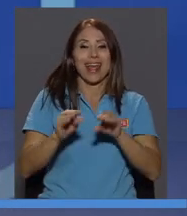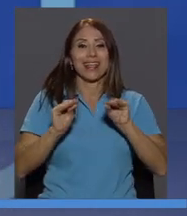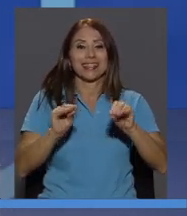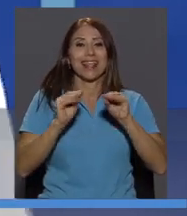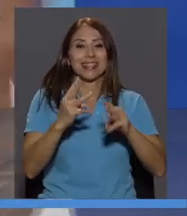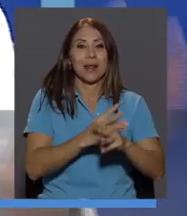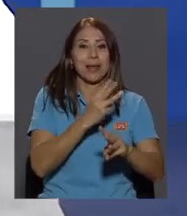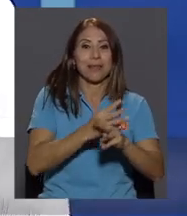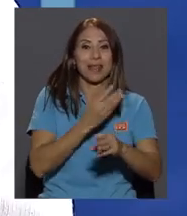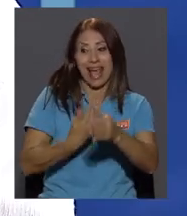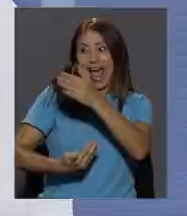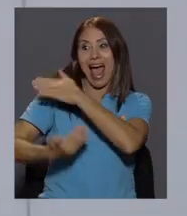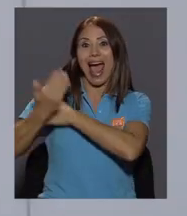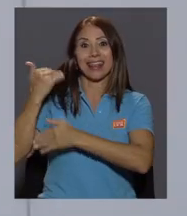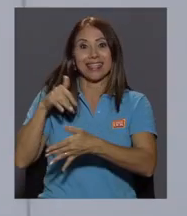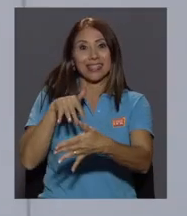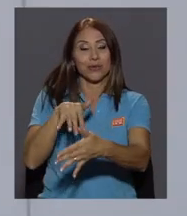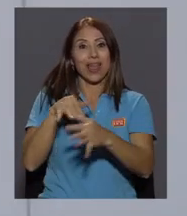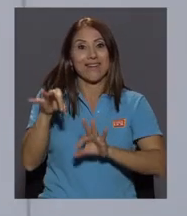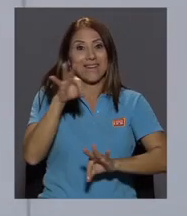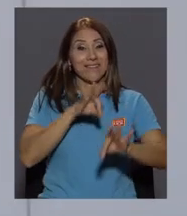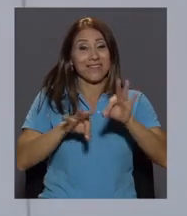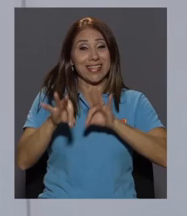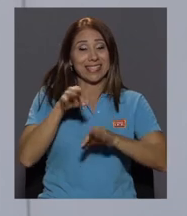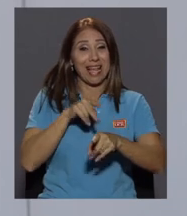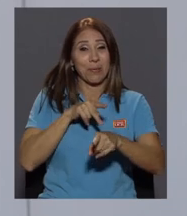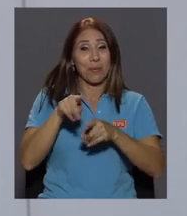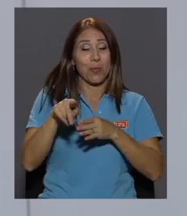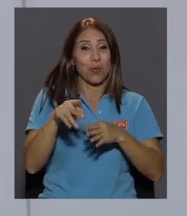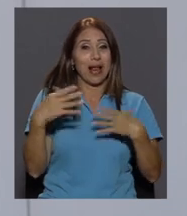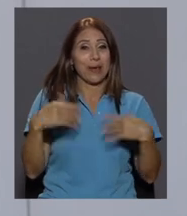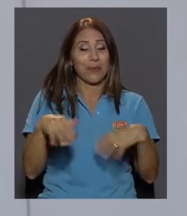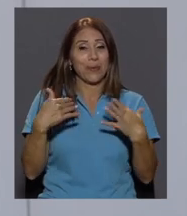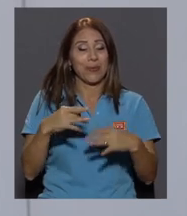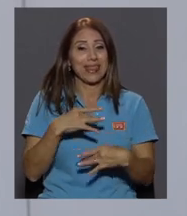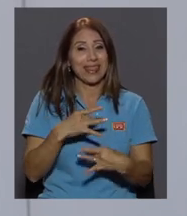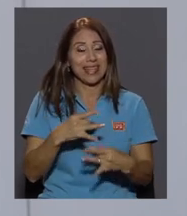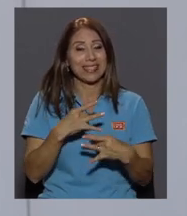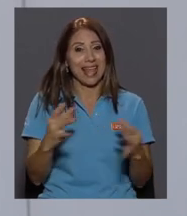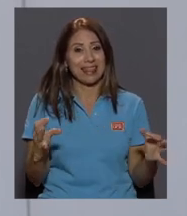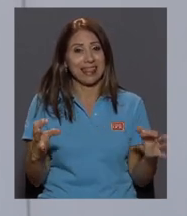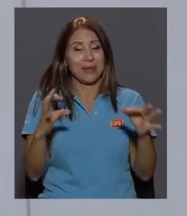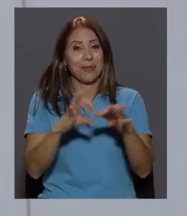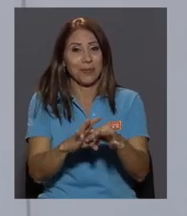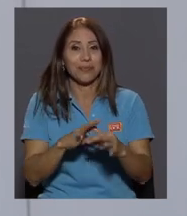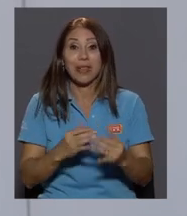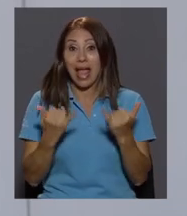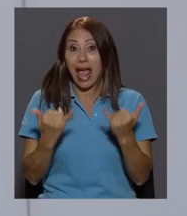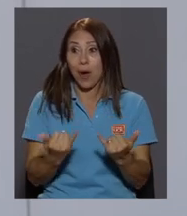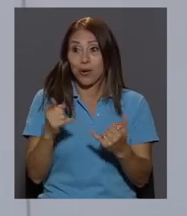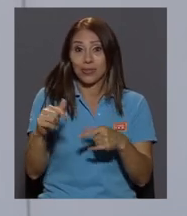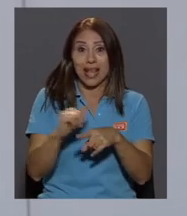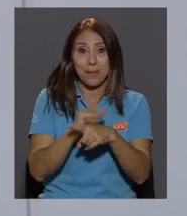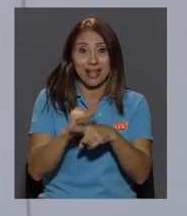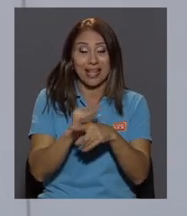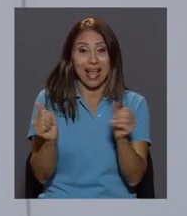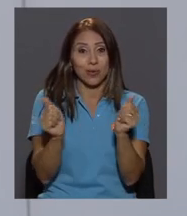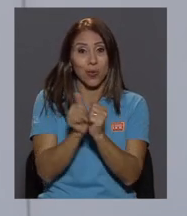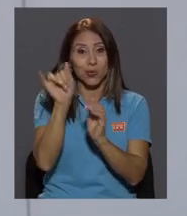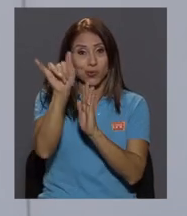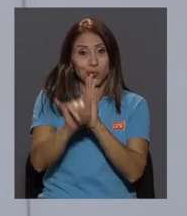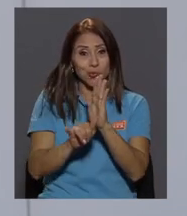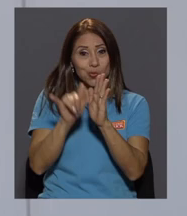antes estudiaba física pura interesante combinación esta práctica que estás haciendo con tu canal